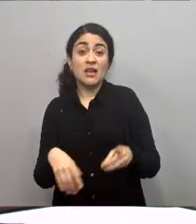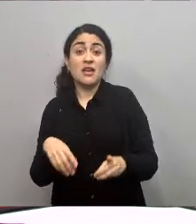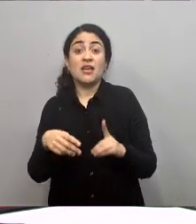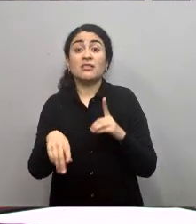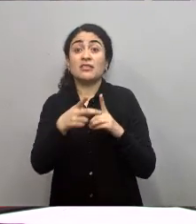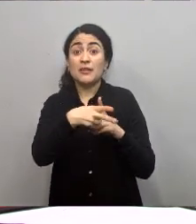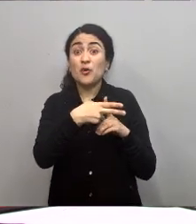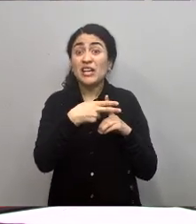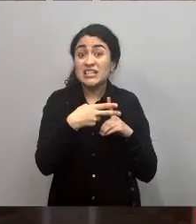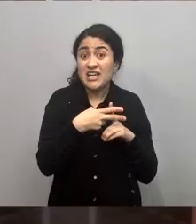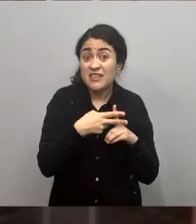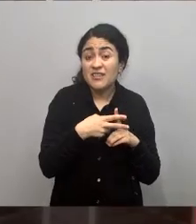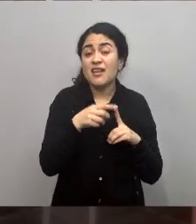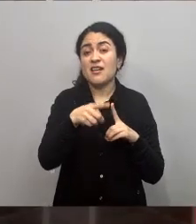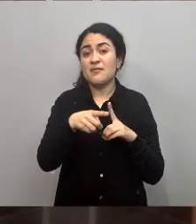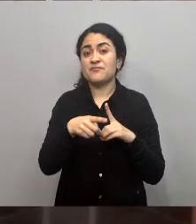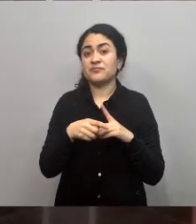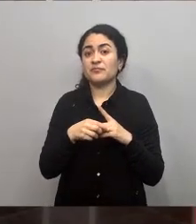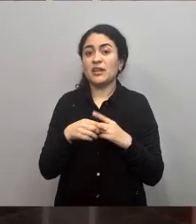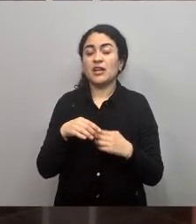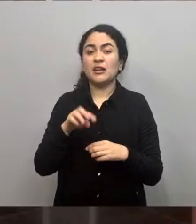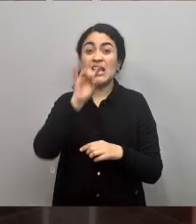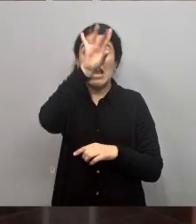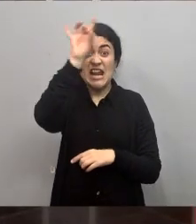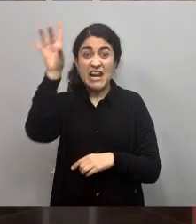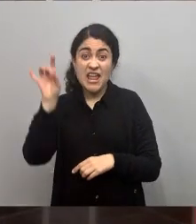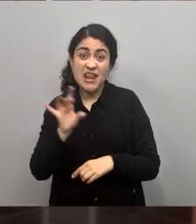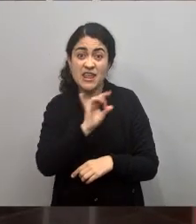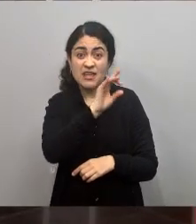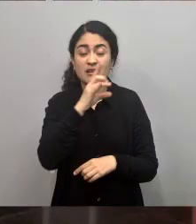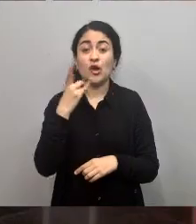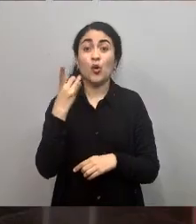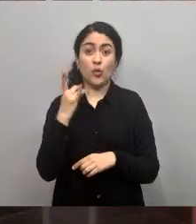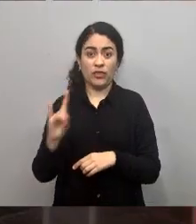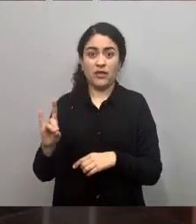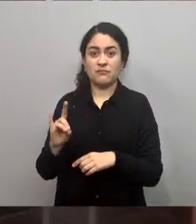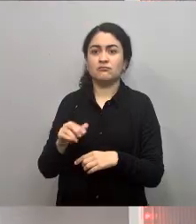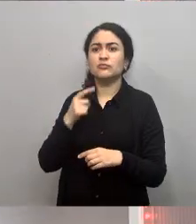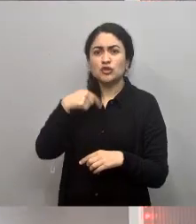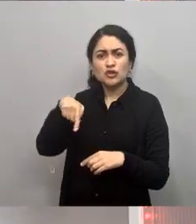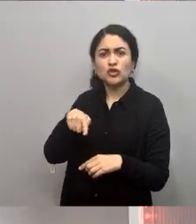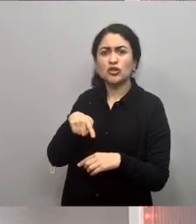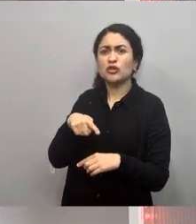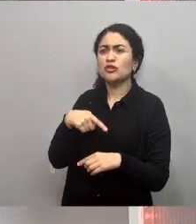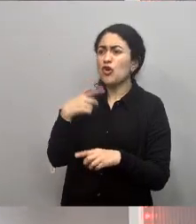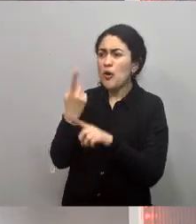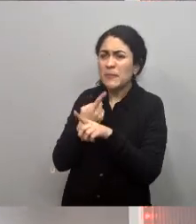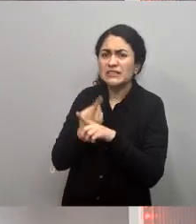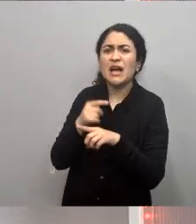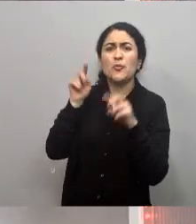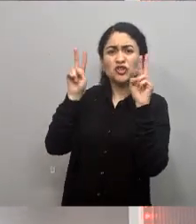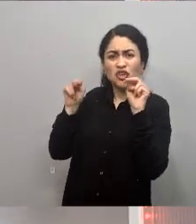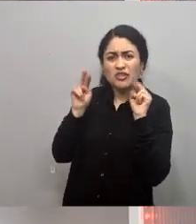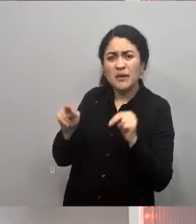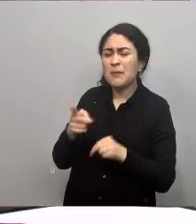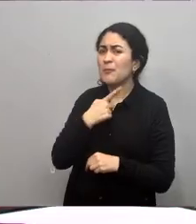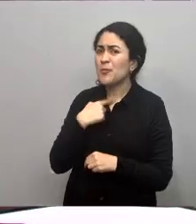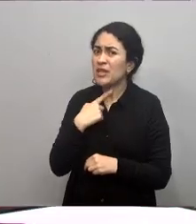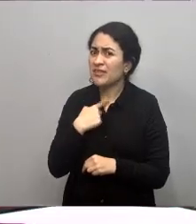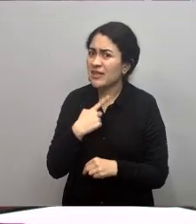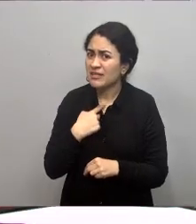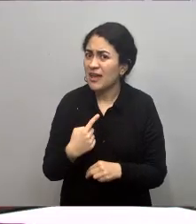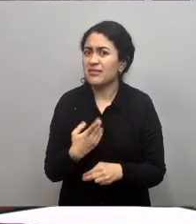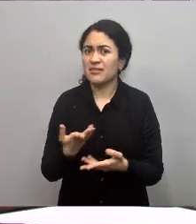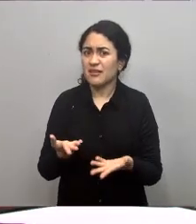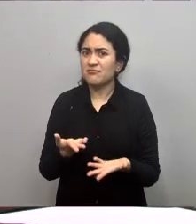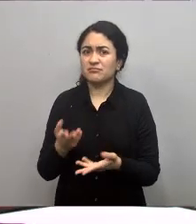Renovación Nacional y la UDI. Tema que en más de alguna oportunidad nosotros tratamos en nuestros programas porque nos parece una iniciativa muy, muy importante e interesante para y esto fue mucho antes que